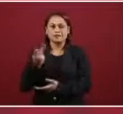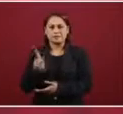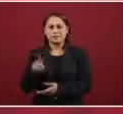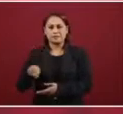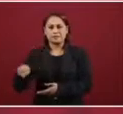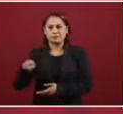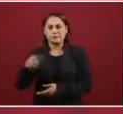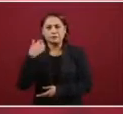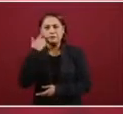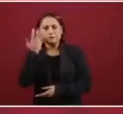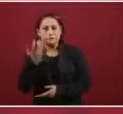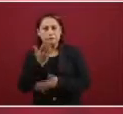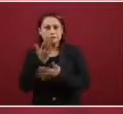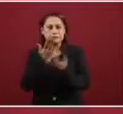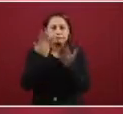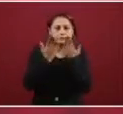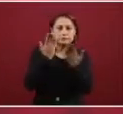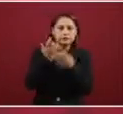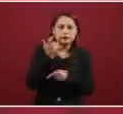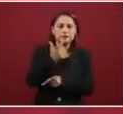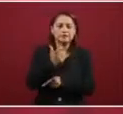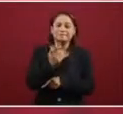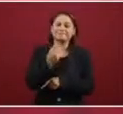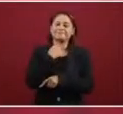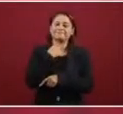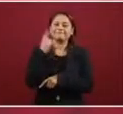Entonces, por el pase automático en la UNAM,